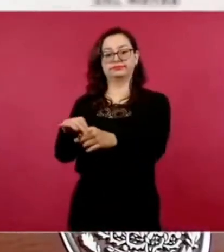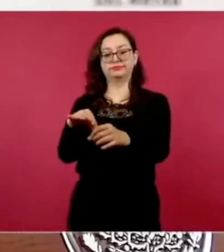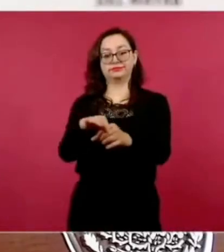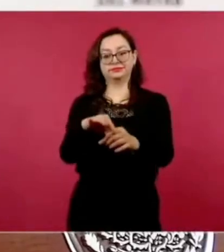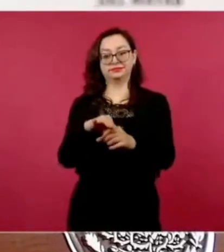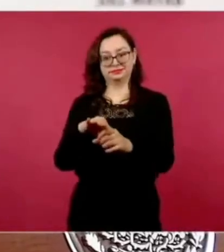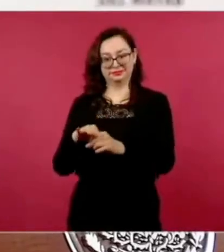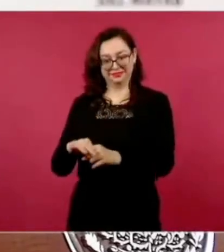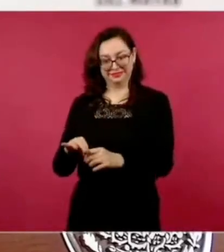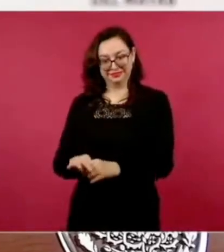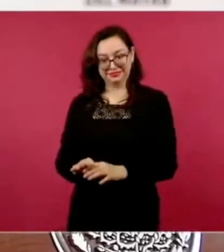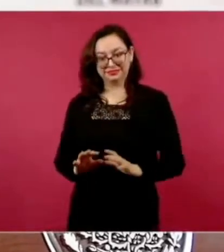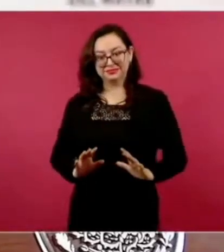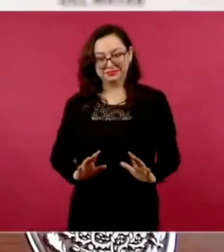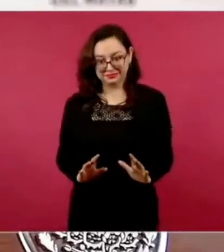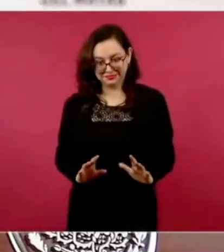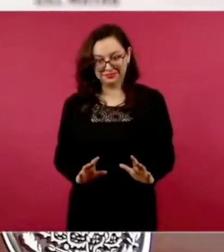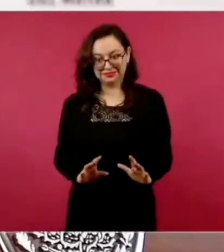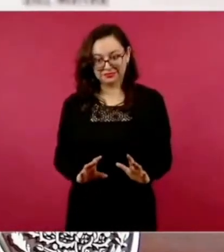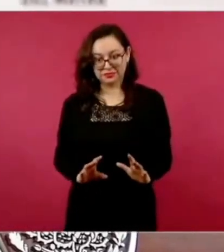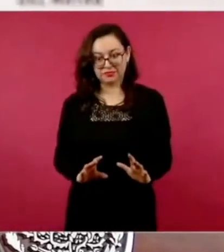pero antes,